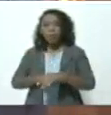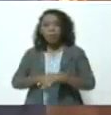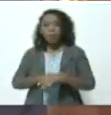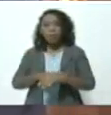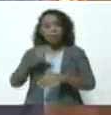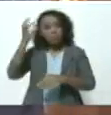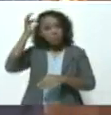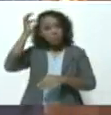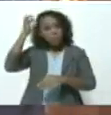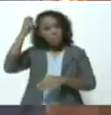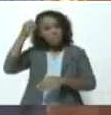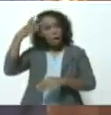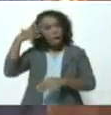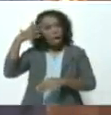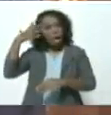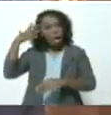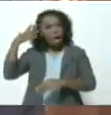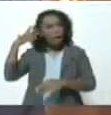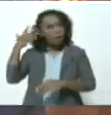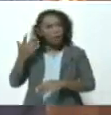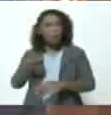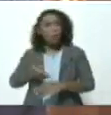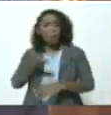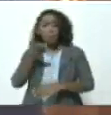canas deberían servir para algo.